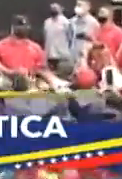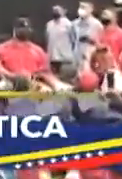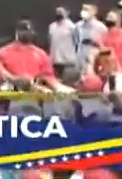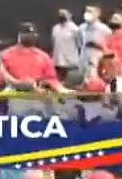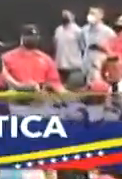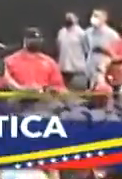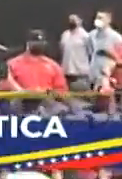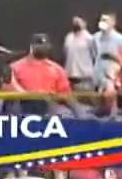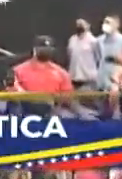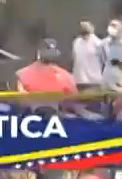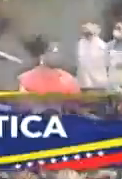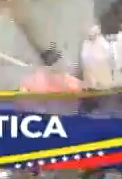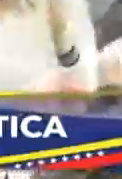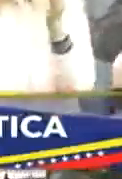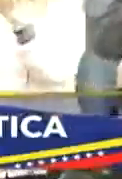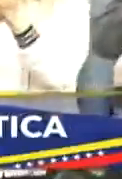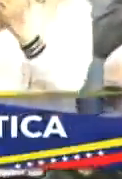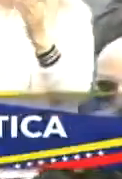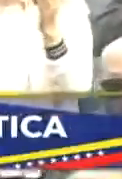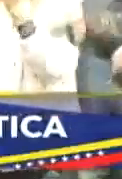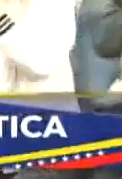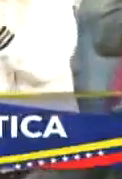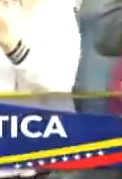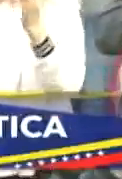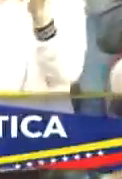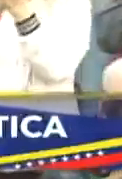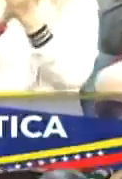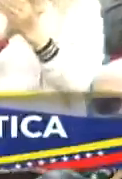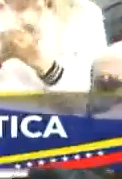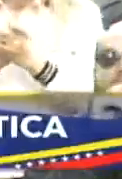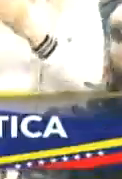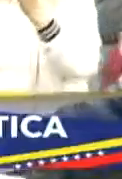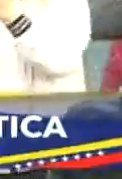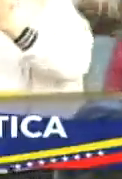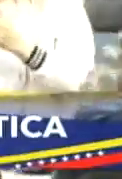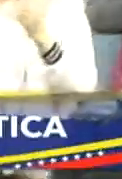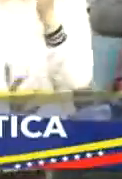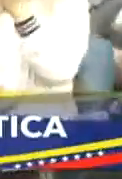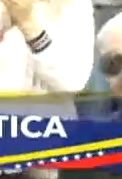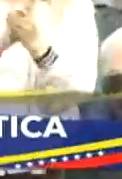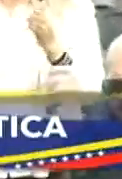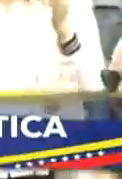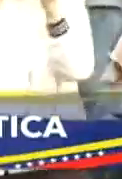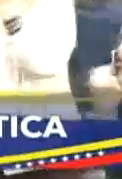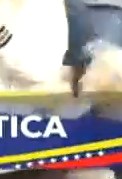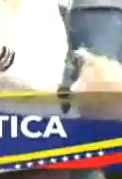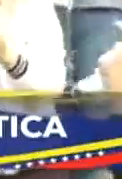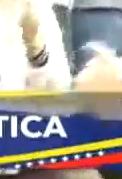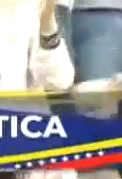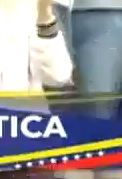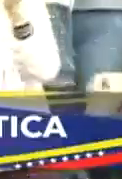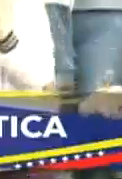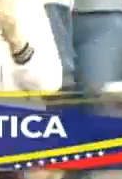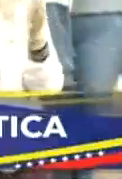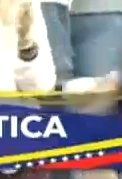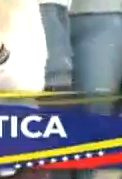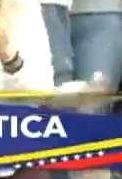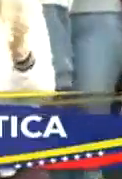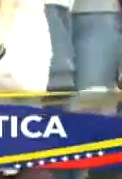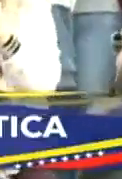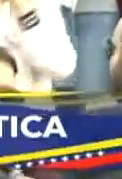cariño, muestras efusivas de esa gran solidaridad, del acompañamiento del pueblo de Venezuela